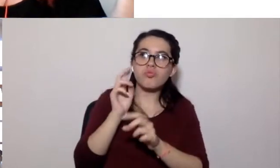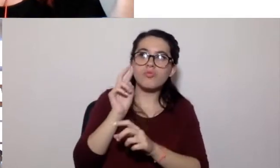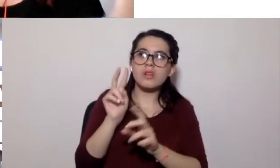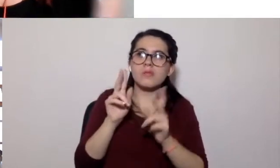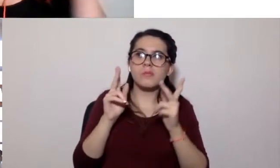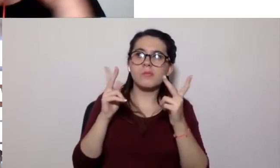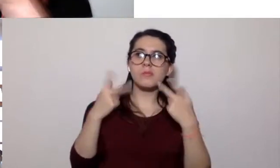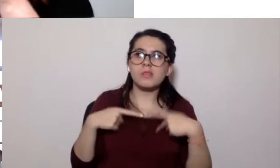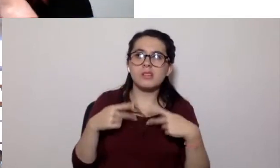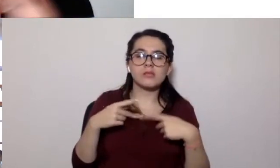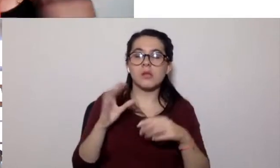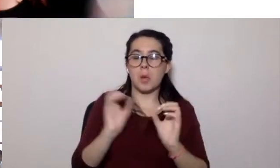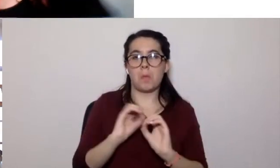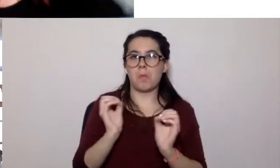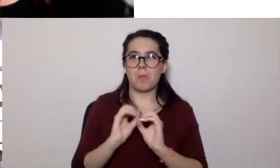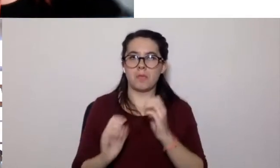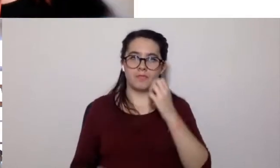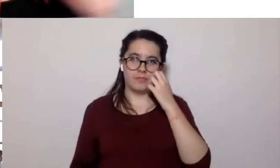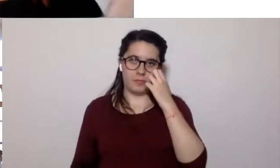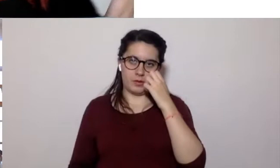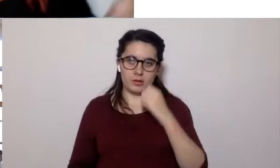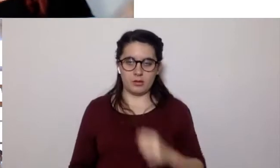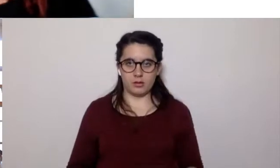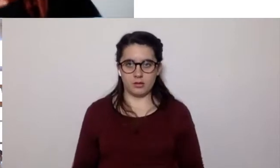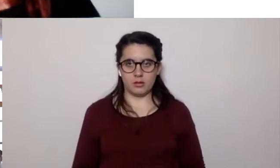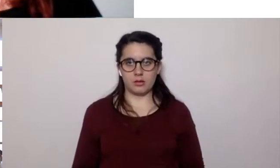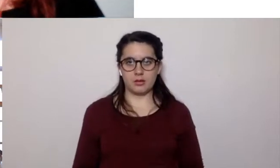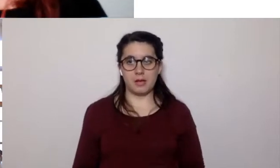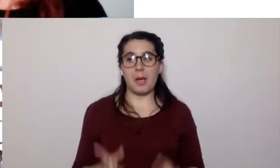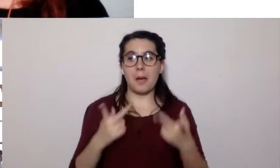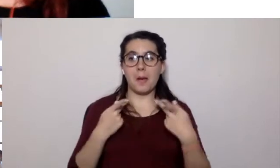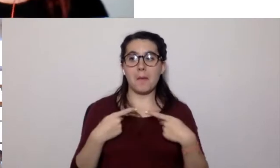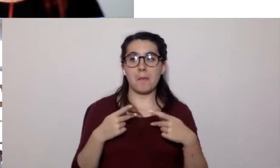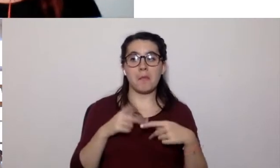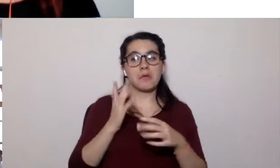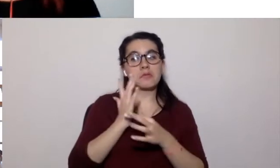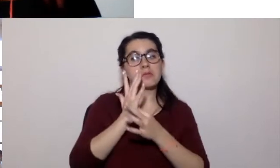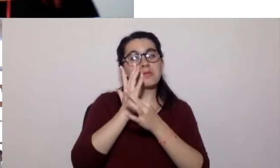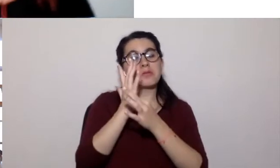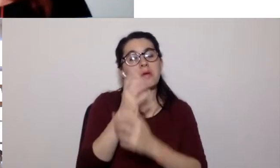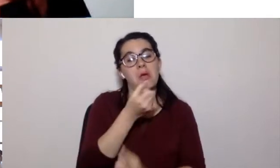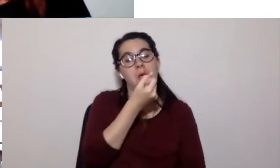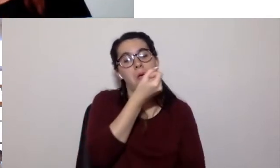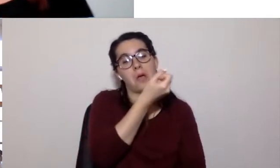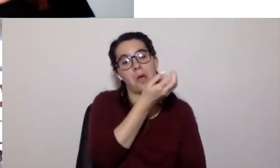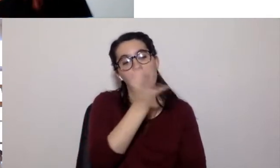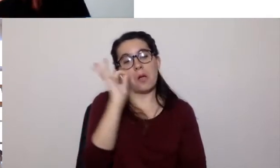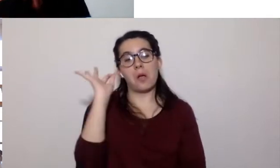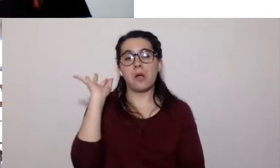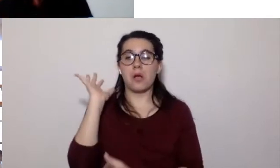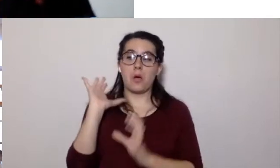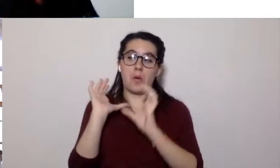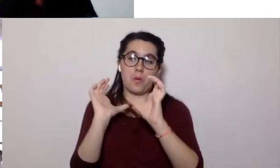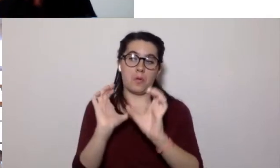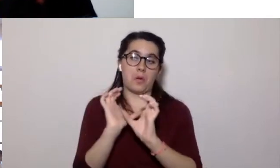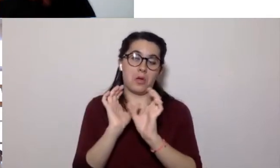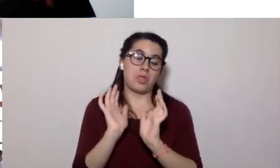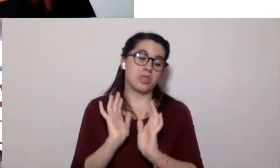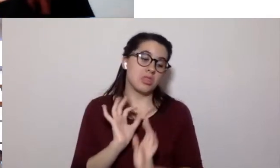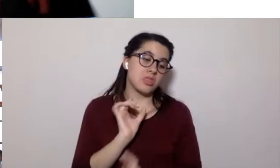¿no? Porque hay los que dicen que sí se están cuidando, pero pues la verdad es que no. Sí,